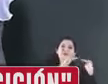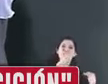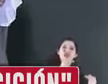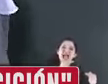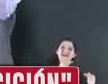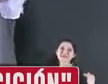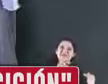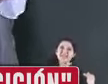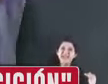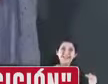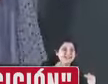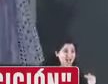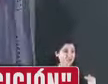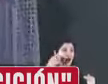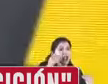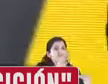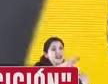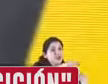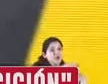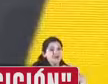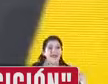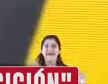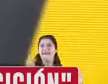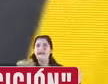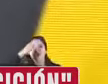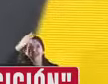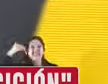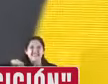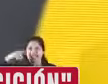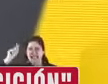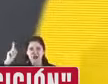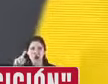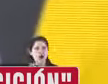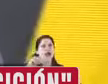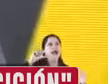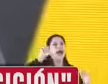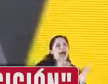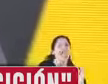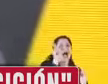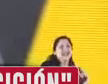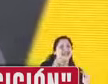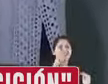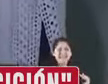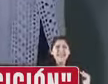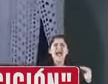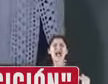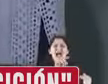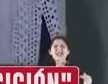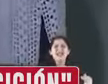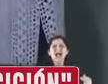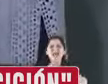la argentina no cristina fernández de kirchner la argentina se quedó siempre